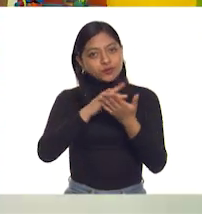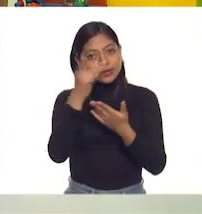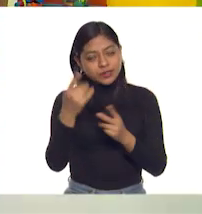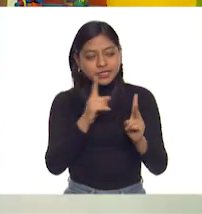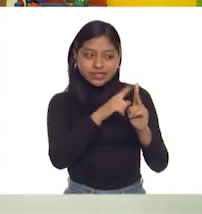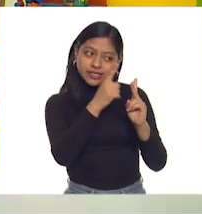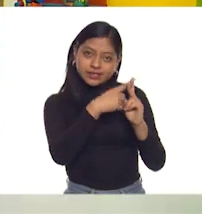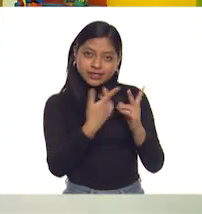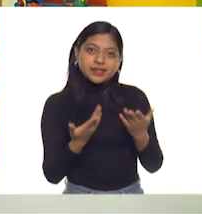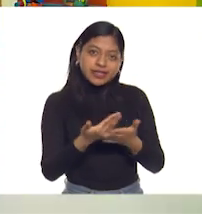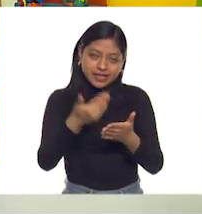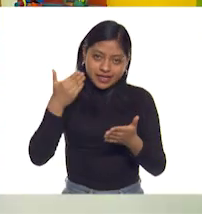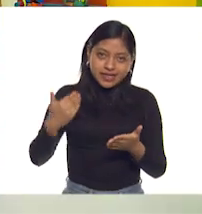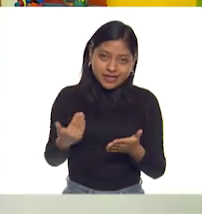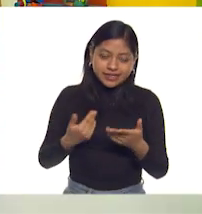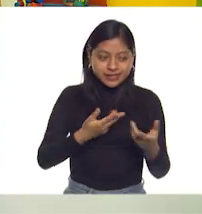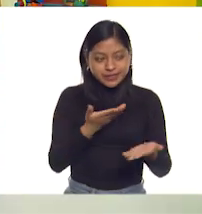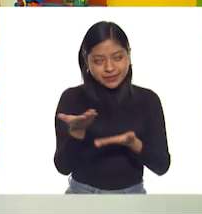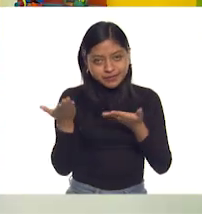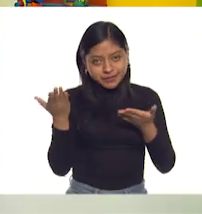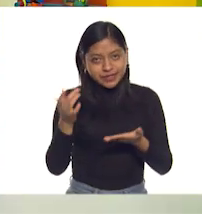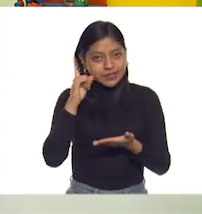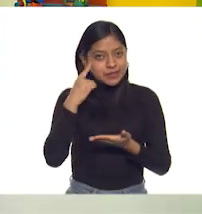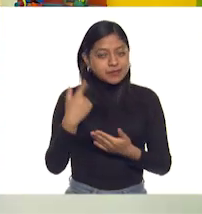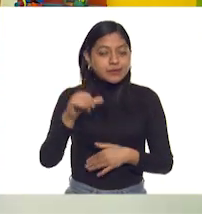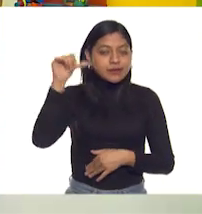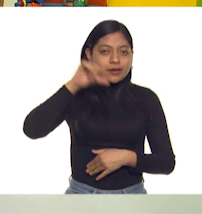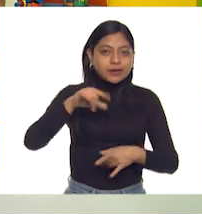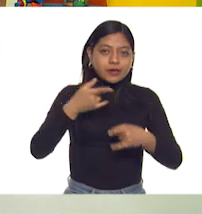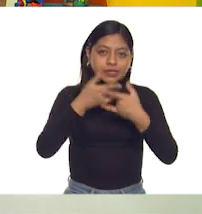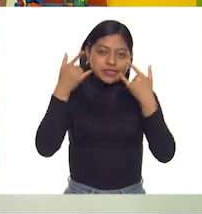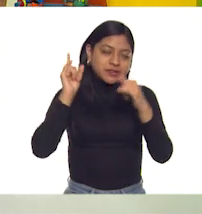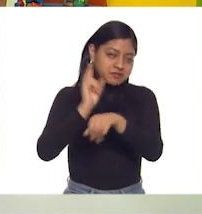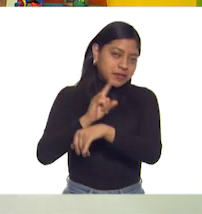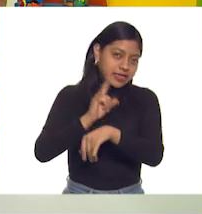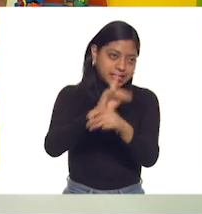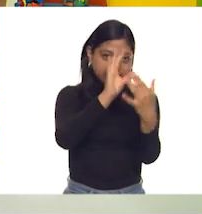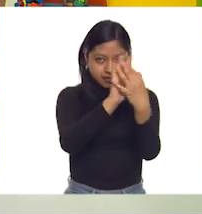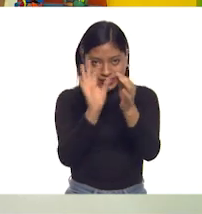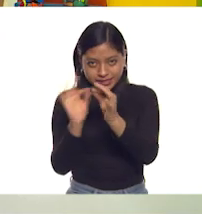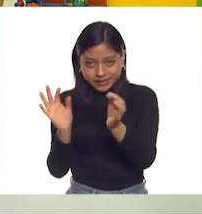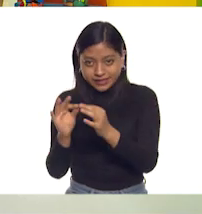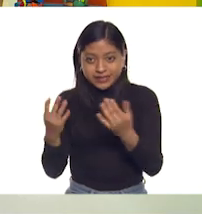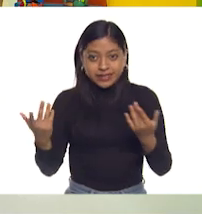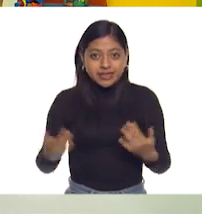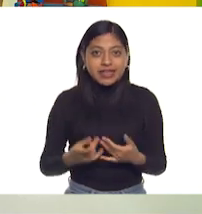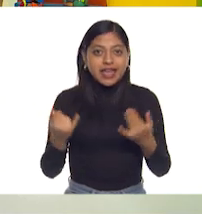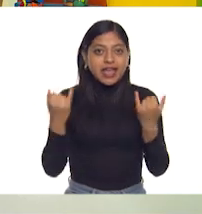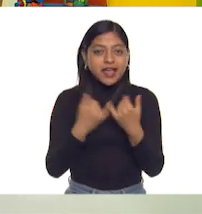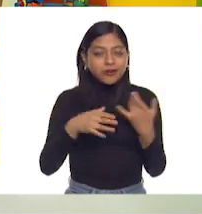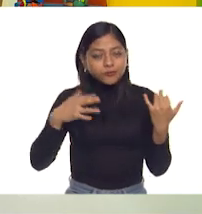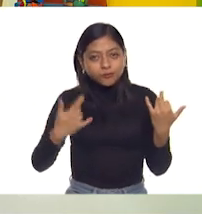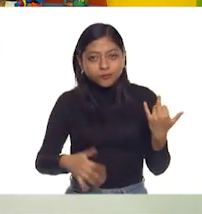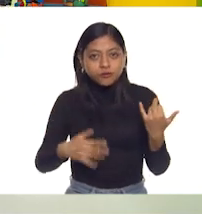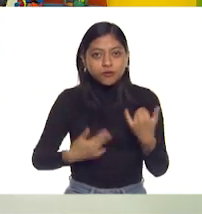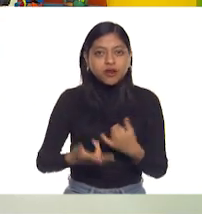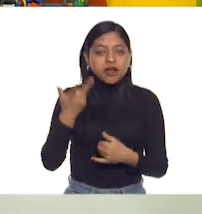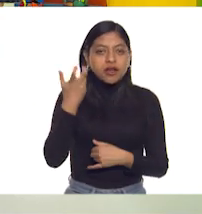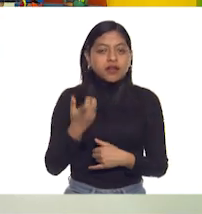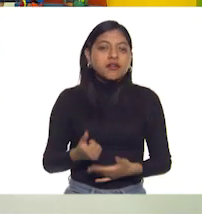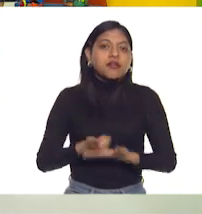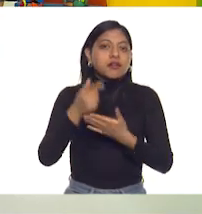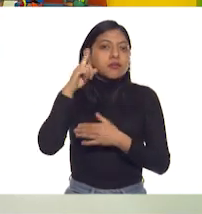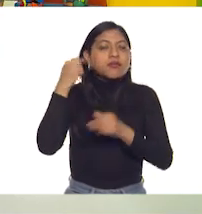y Ricardo, por deleitarnos con esta asombrosa leyenda. Y sin duda los efectos de sonido nos tuvieron